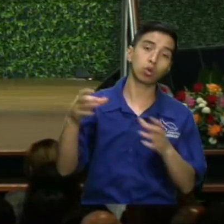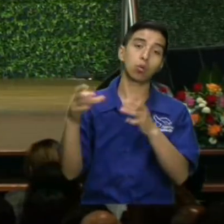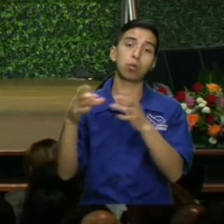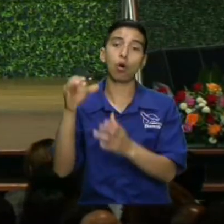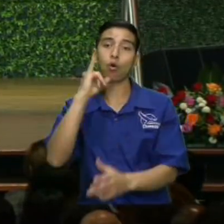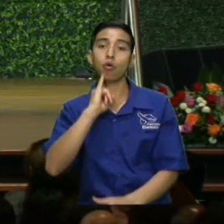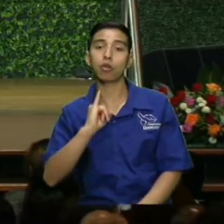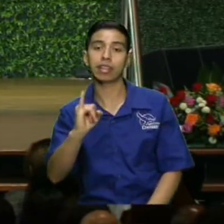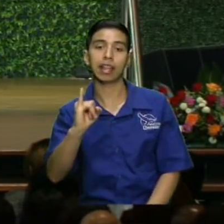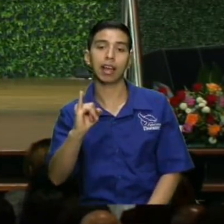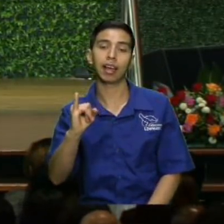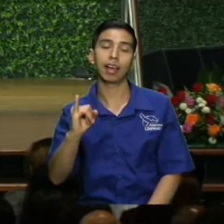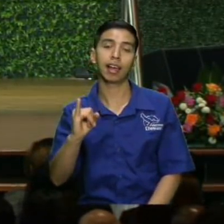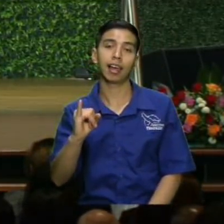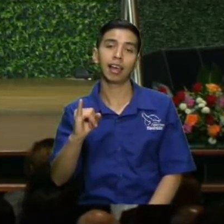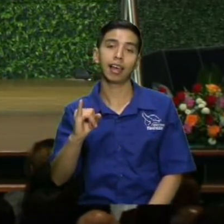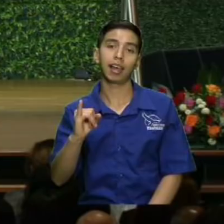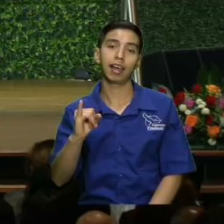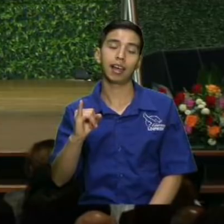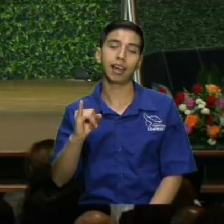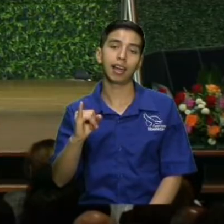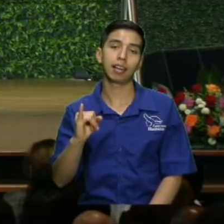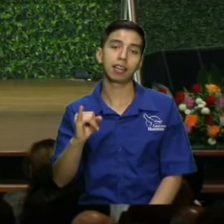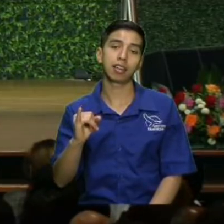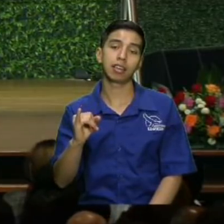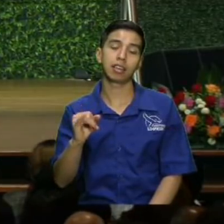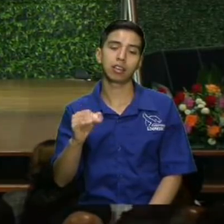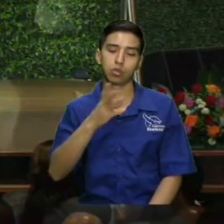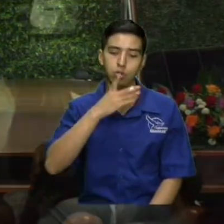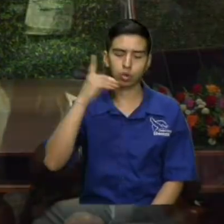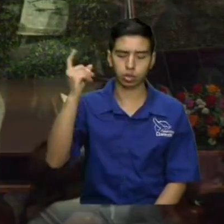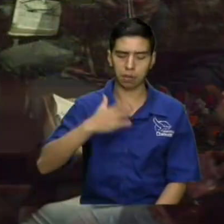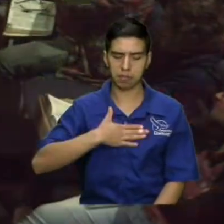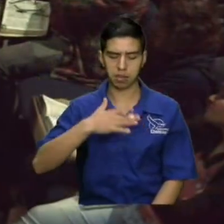Hasta que el Señor me dijo, bajáite de ahí.